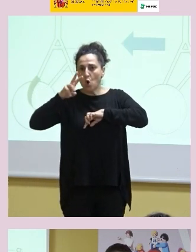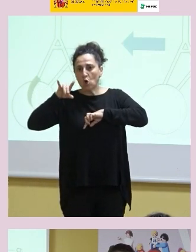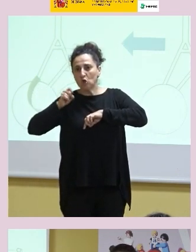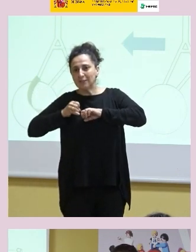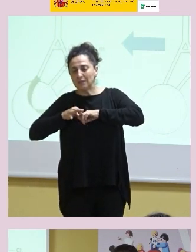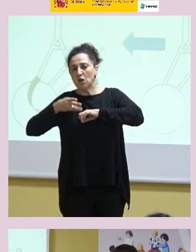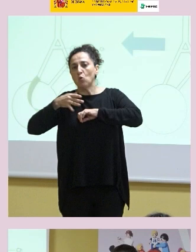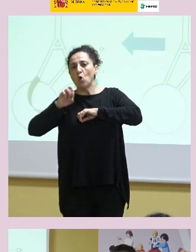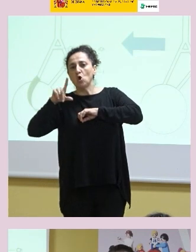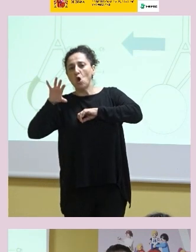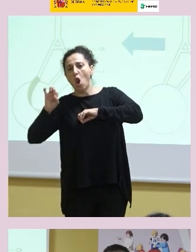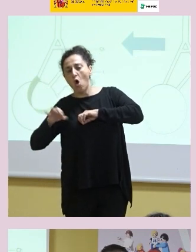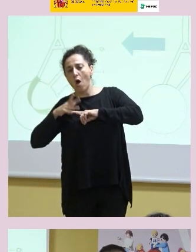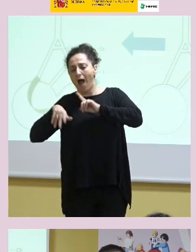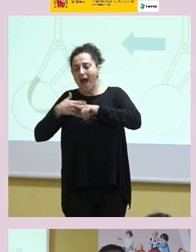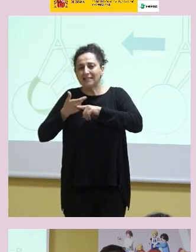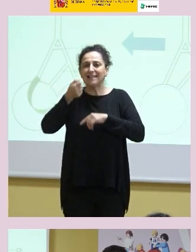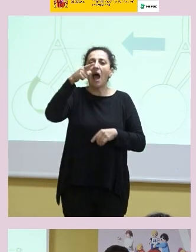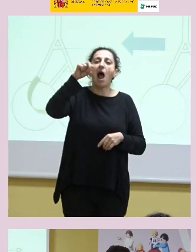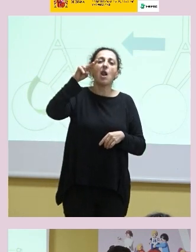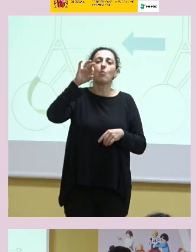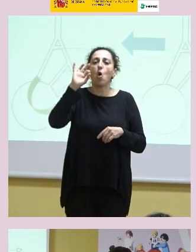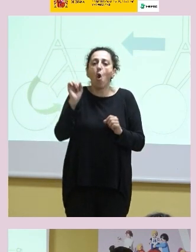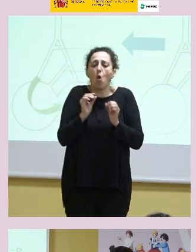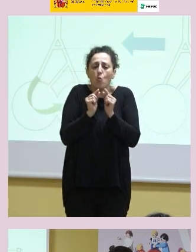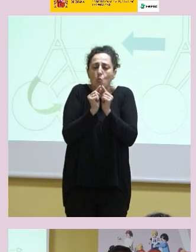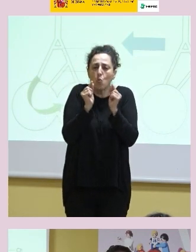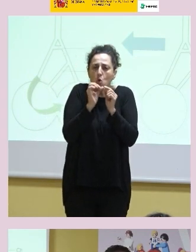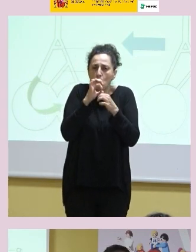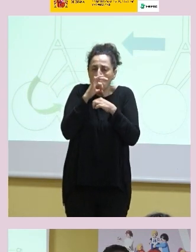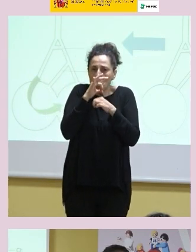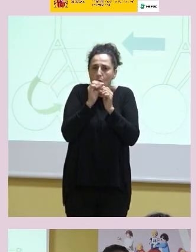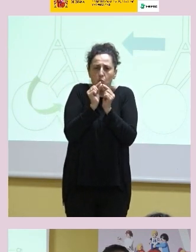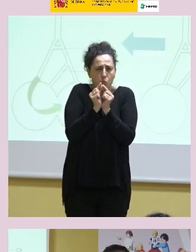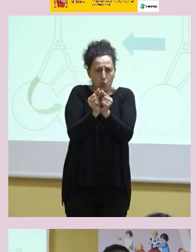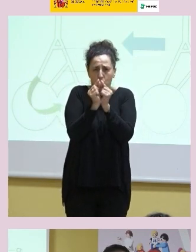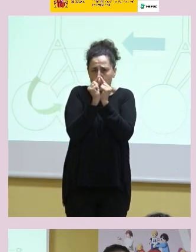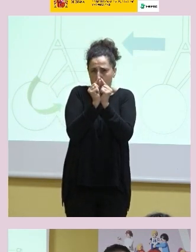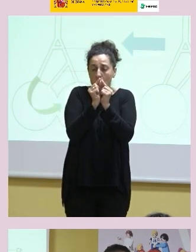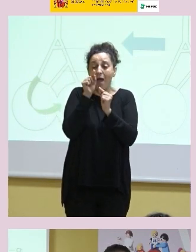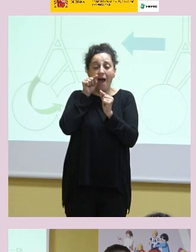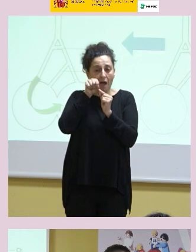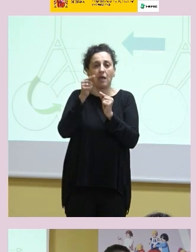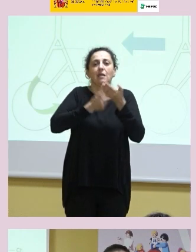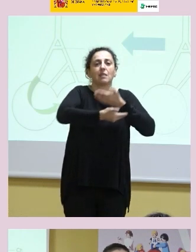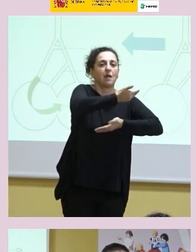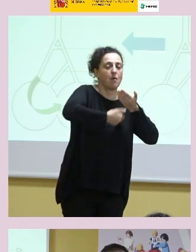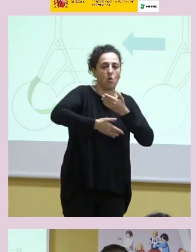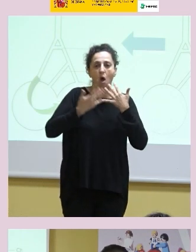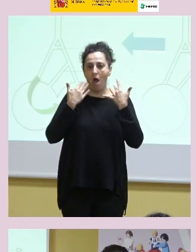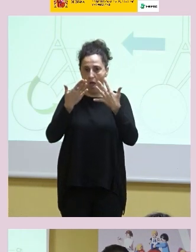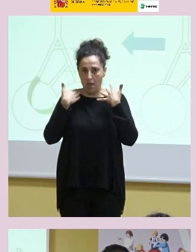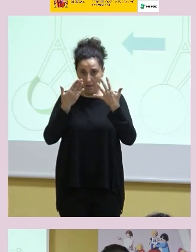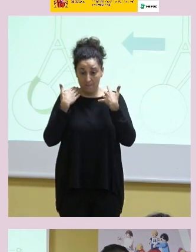segmentarios, bronquiolos, etcétera, hasta llegar a los alvéolos, que son unas bolsitas muy pequeñitas donde se realiza el intercambio de aire. Cuando